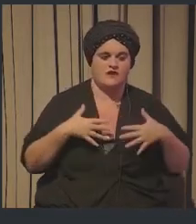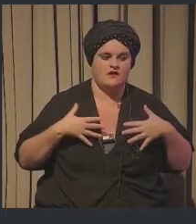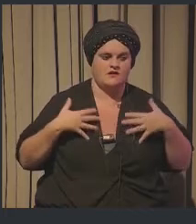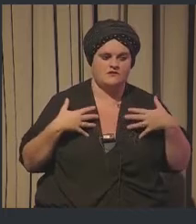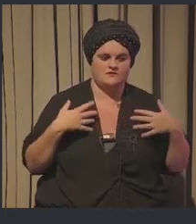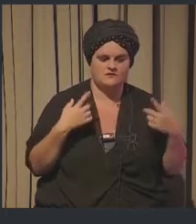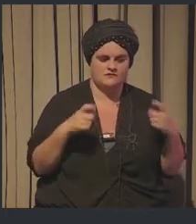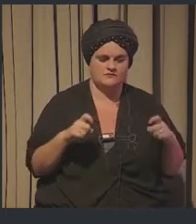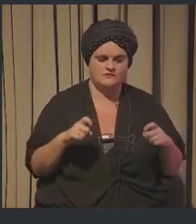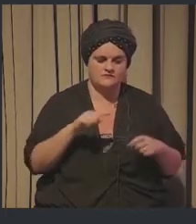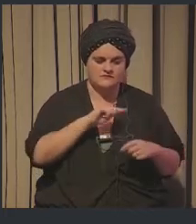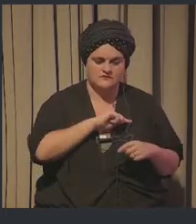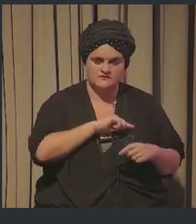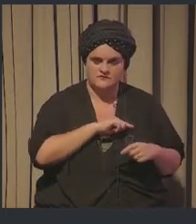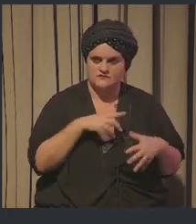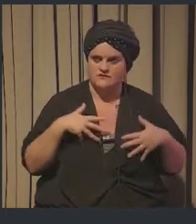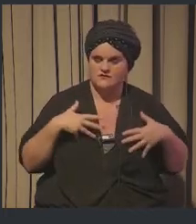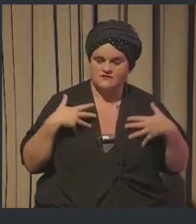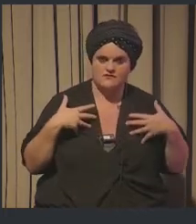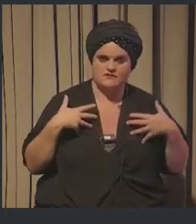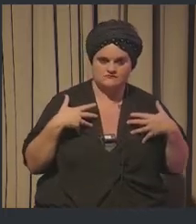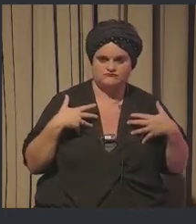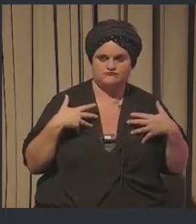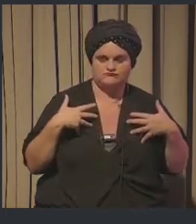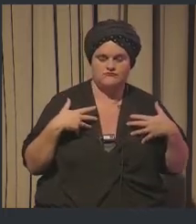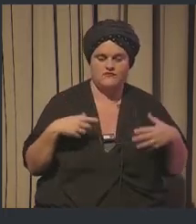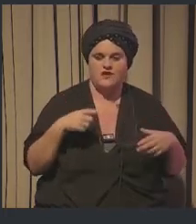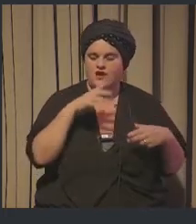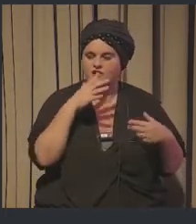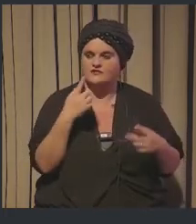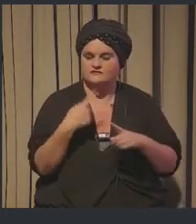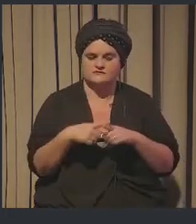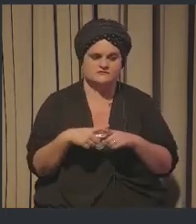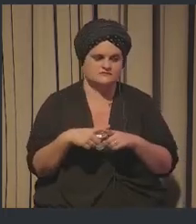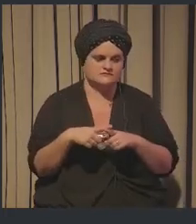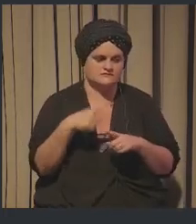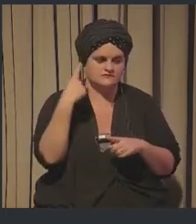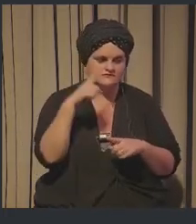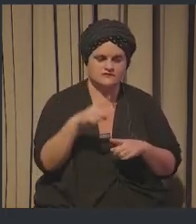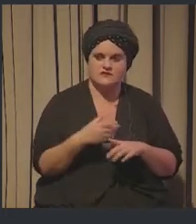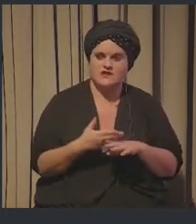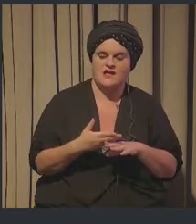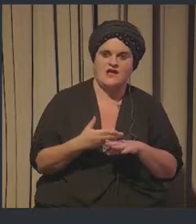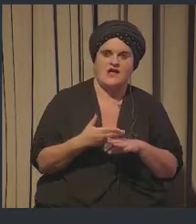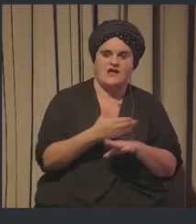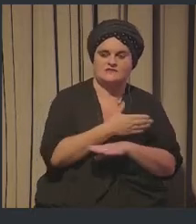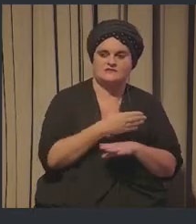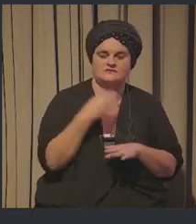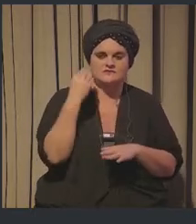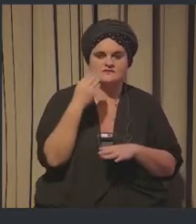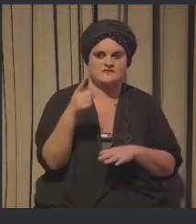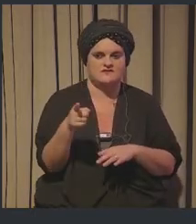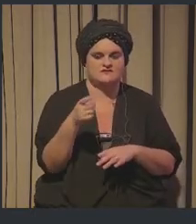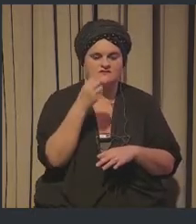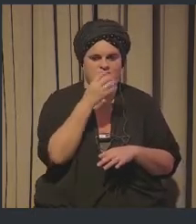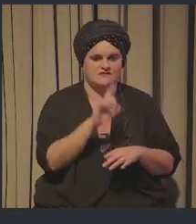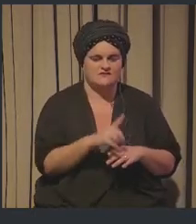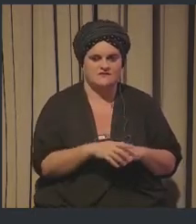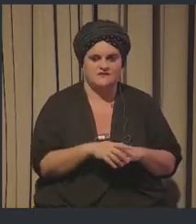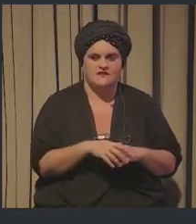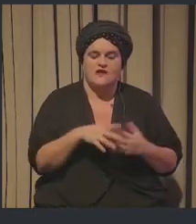debes sentir la alegría. Ahora sé algo que no sabía antes. Estaba equivocado. Yo pensaba que eso no estaba bien, pero va a ser diferente,